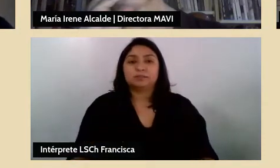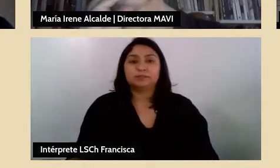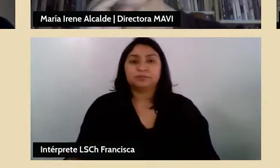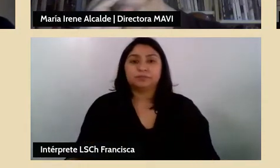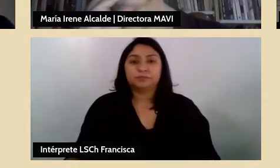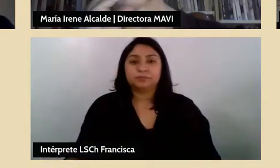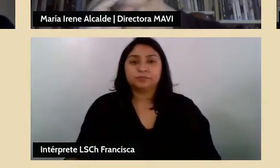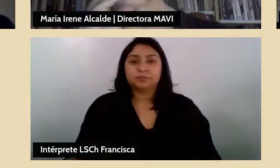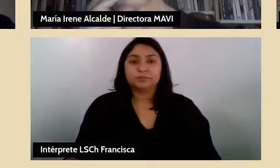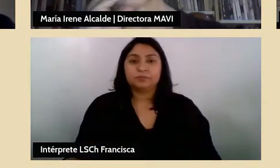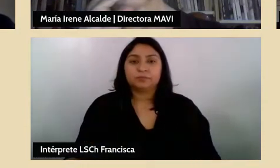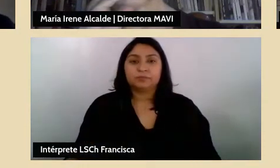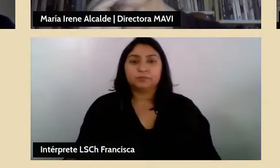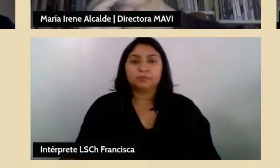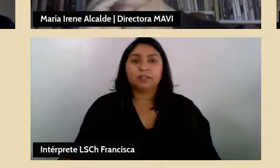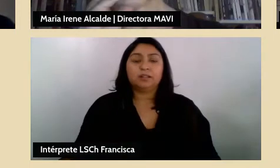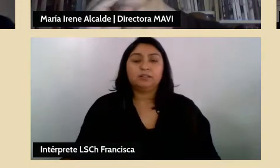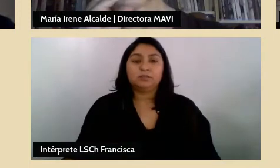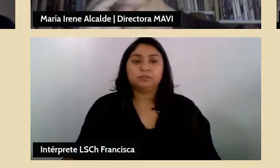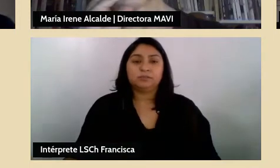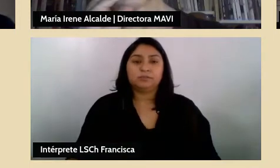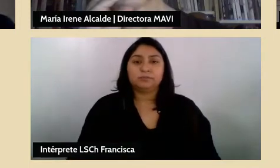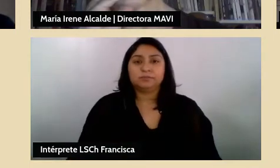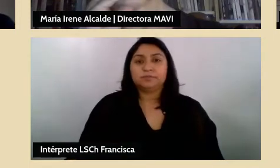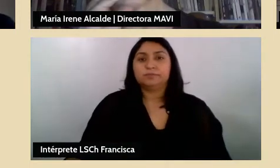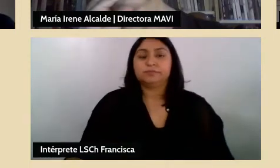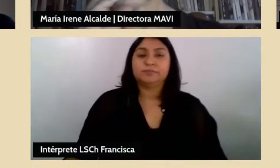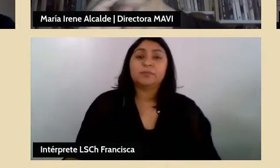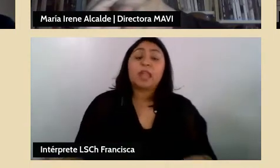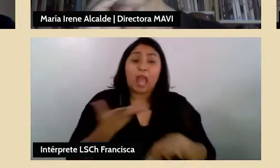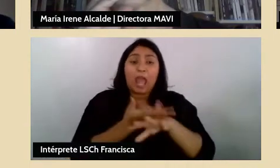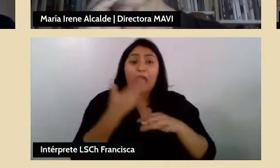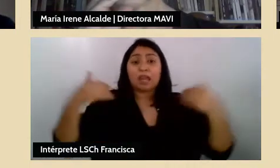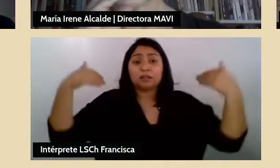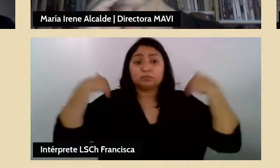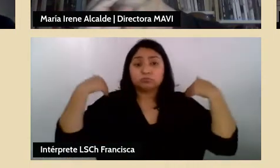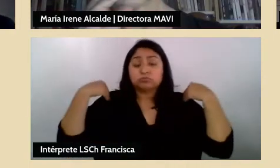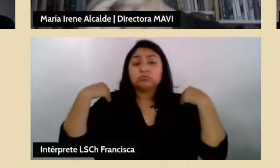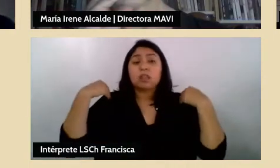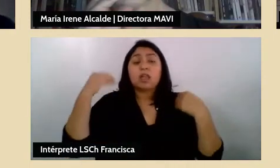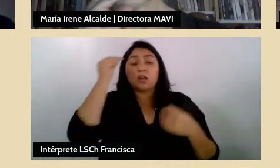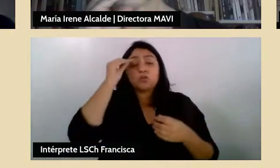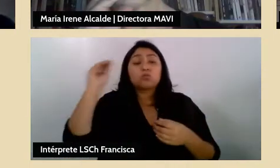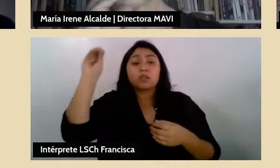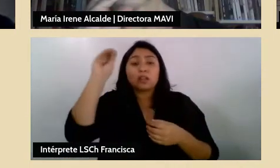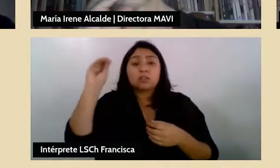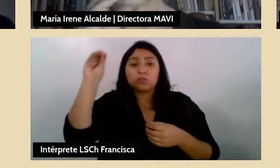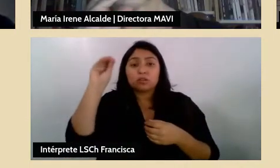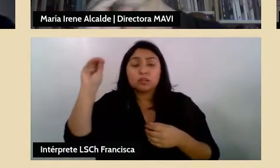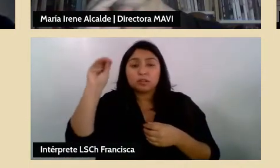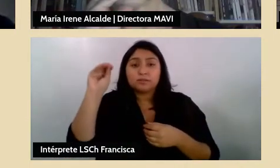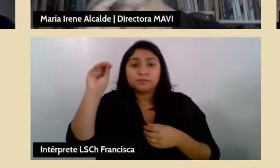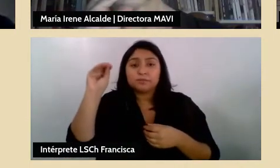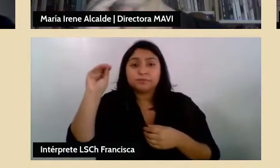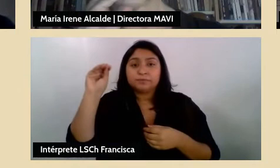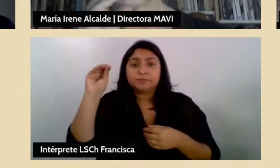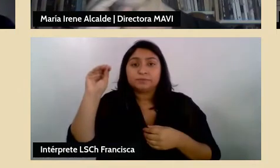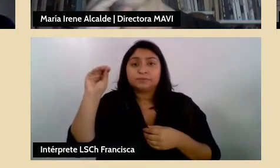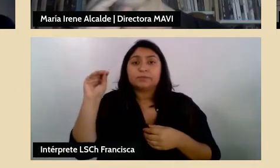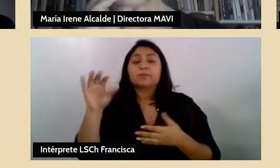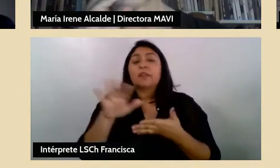Y claro, si bien hay ejercicios curatoriales participativos, como tú lo nombras, como la Nina, ¿no?